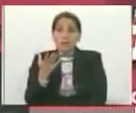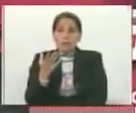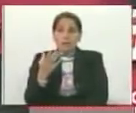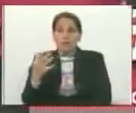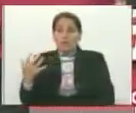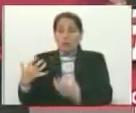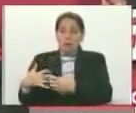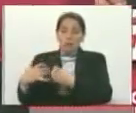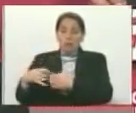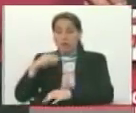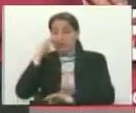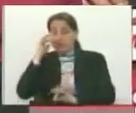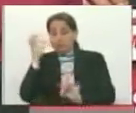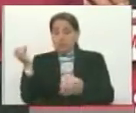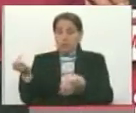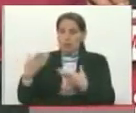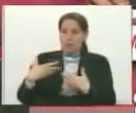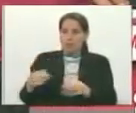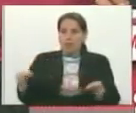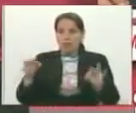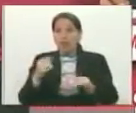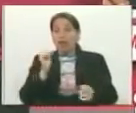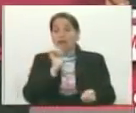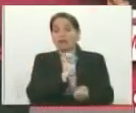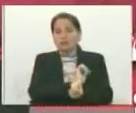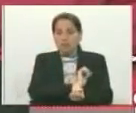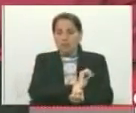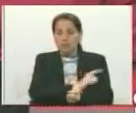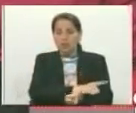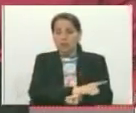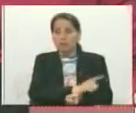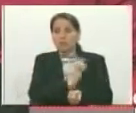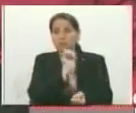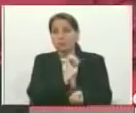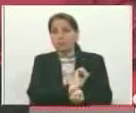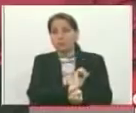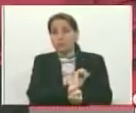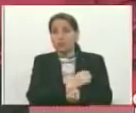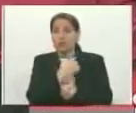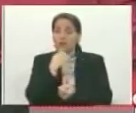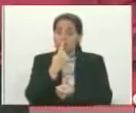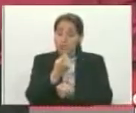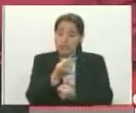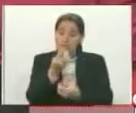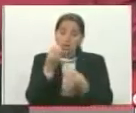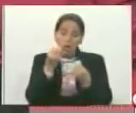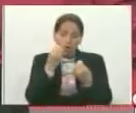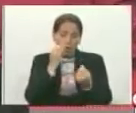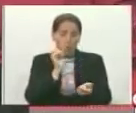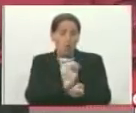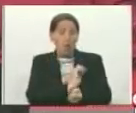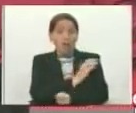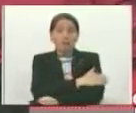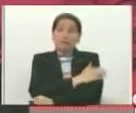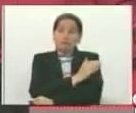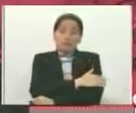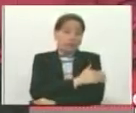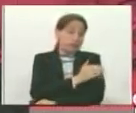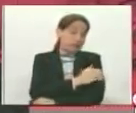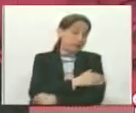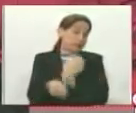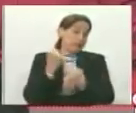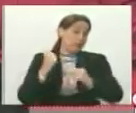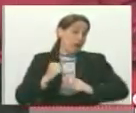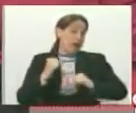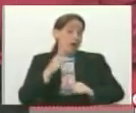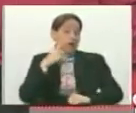esa. Bueno, el tipo está detenido. Él es detenido. Le voy a echar el cuento para que ustedes vean cómo es la derecha. Son machos, son unos tipos